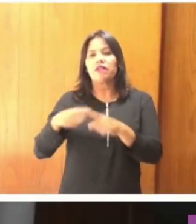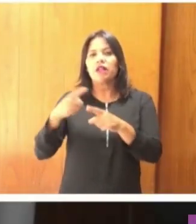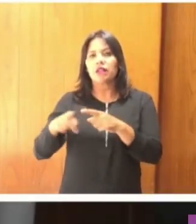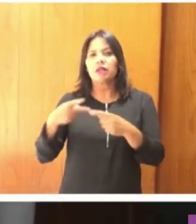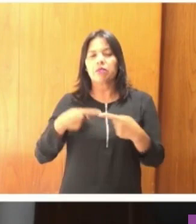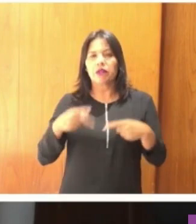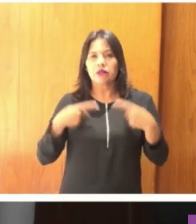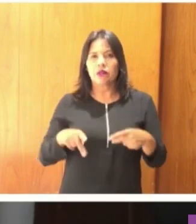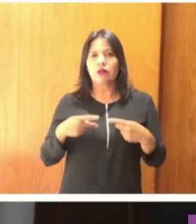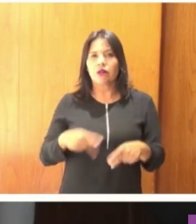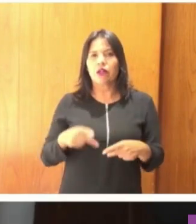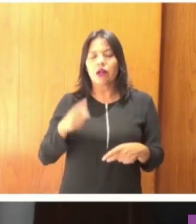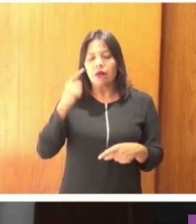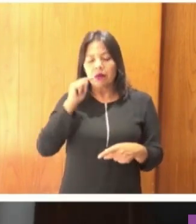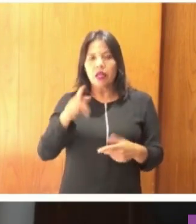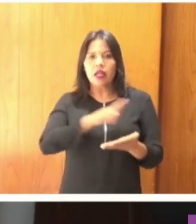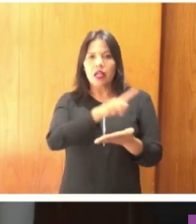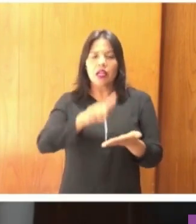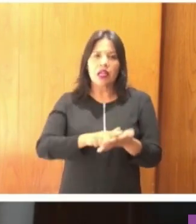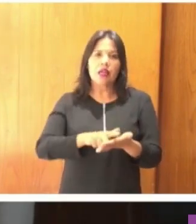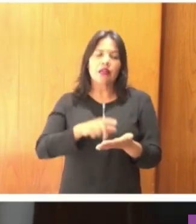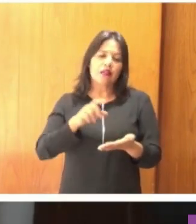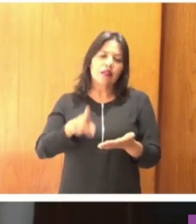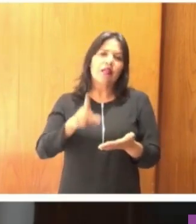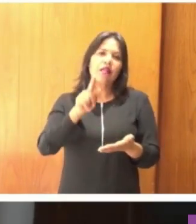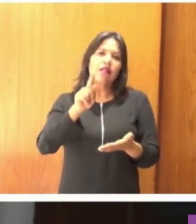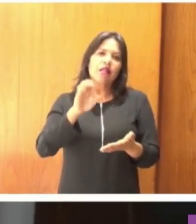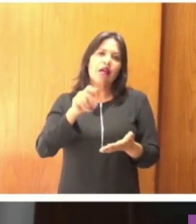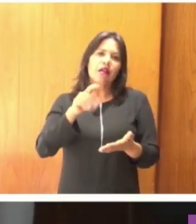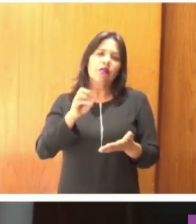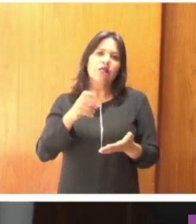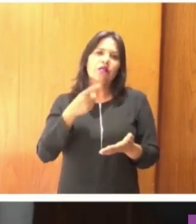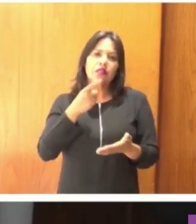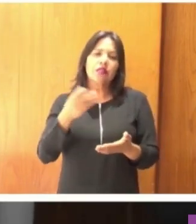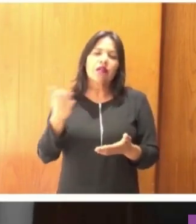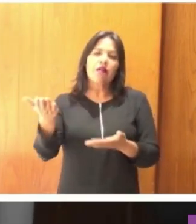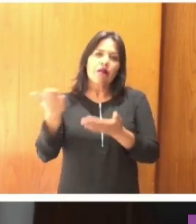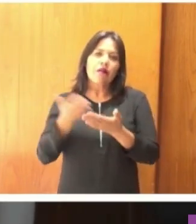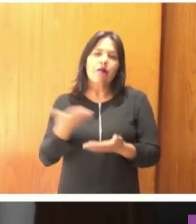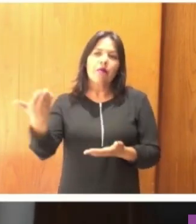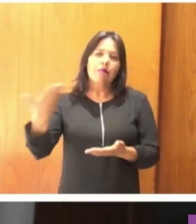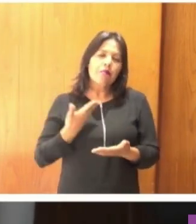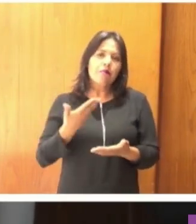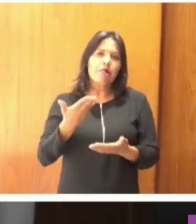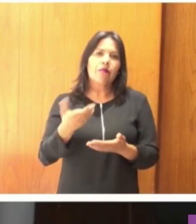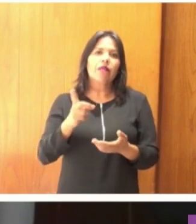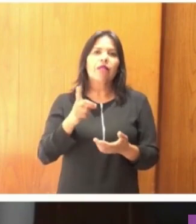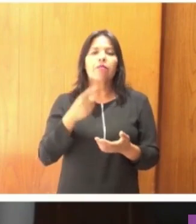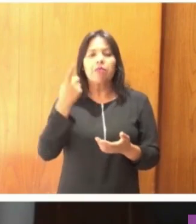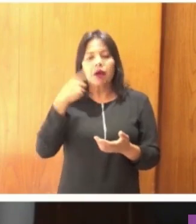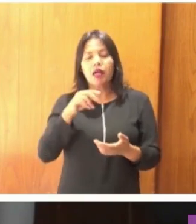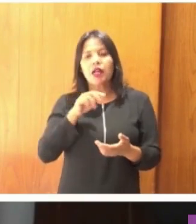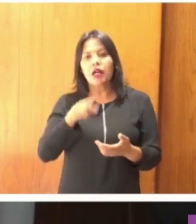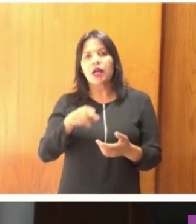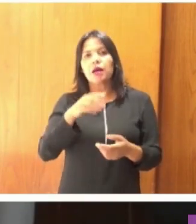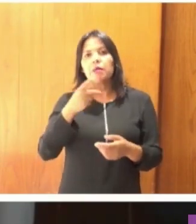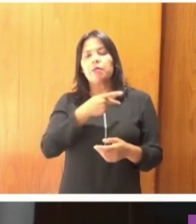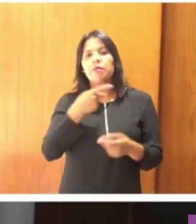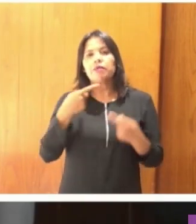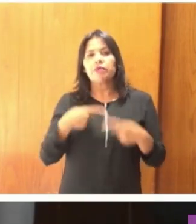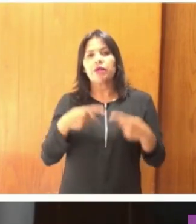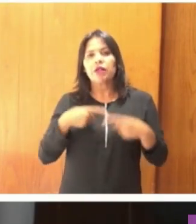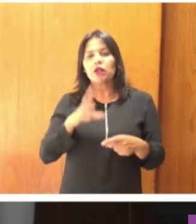procesal establecida en la ley de datos, ya que se solicitó un trámite específico para accesar a datos personales, por lo